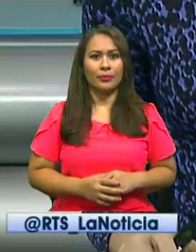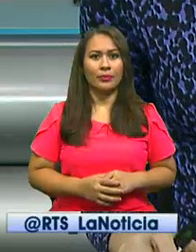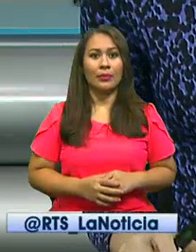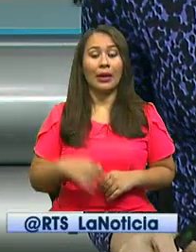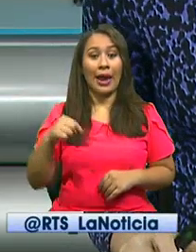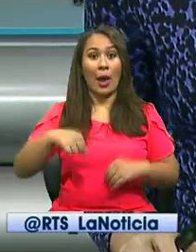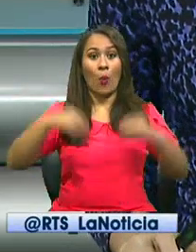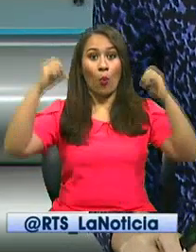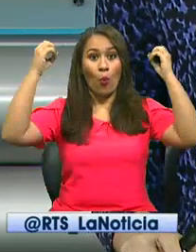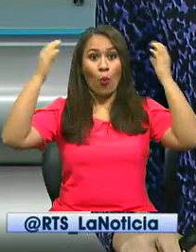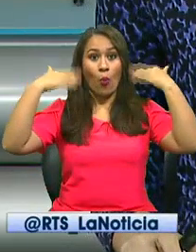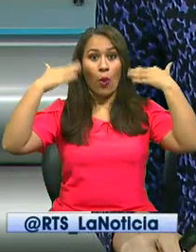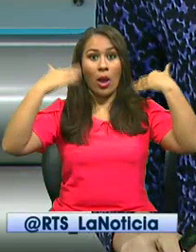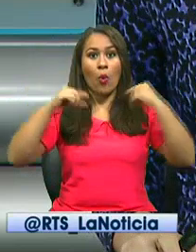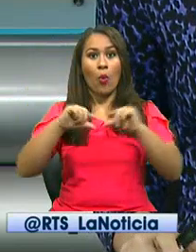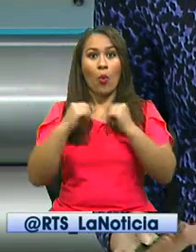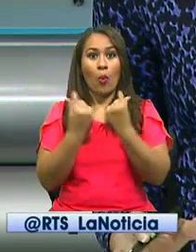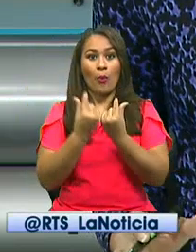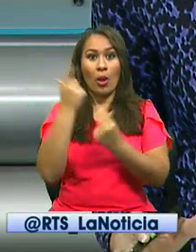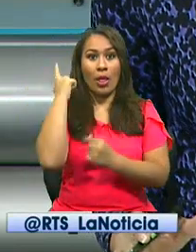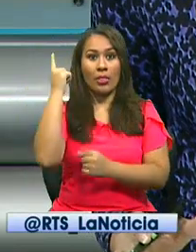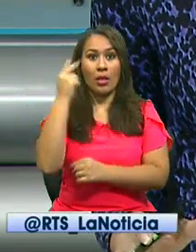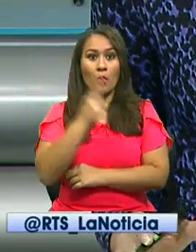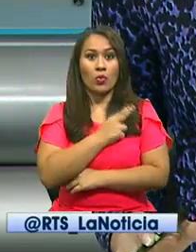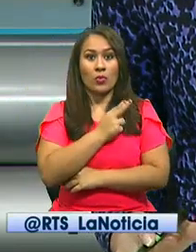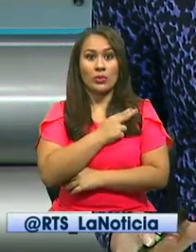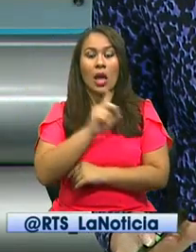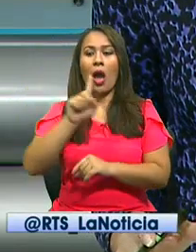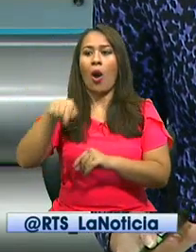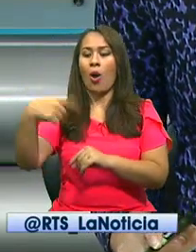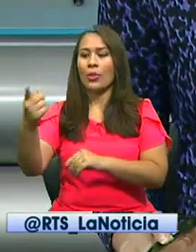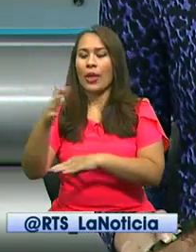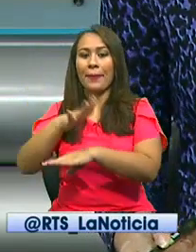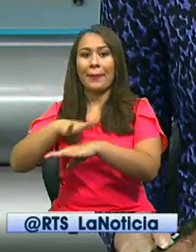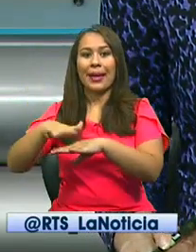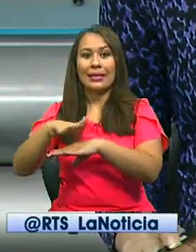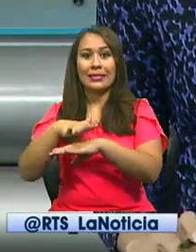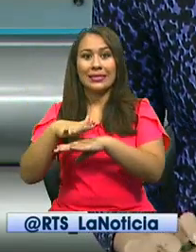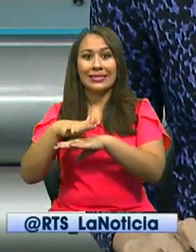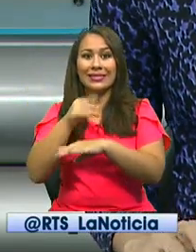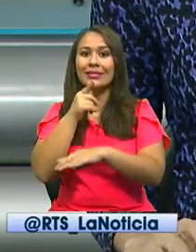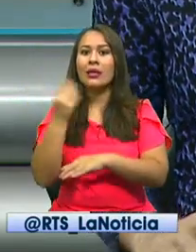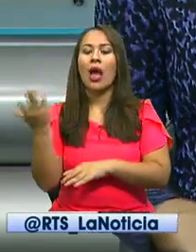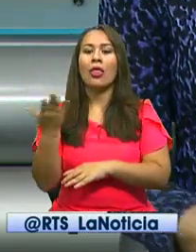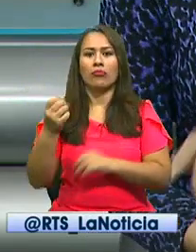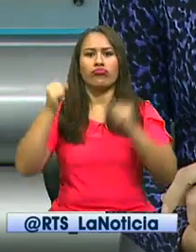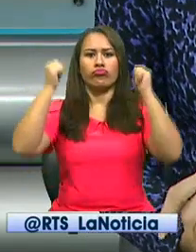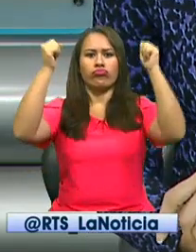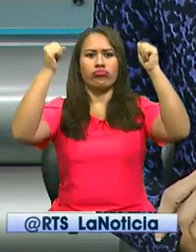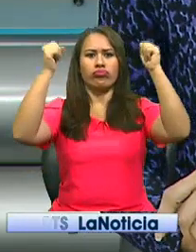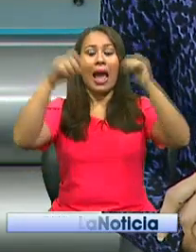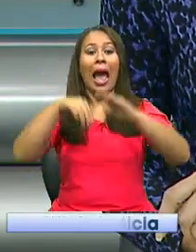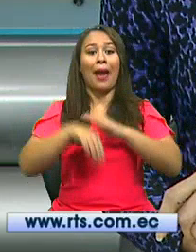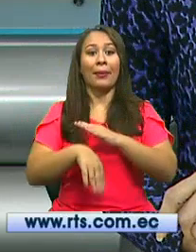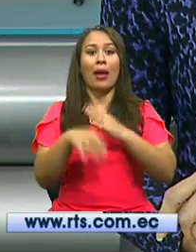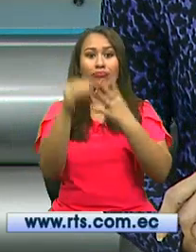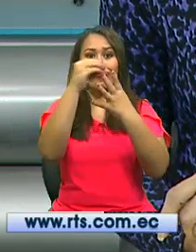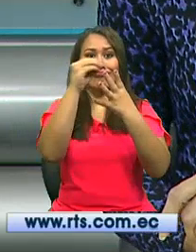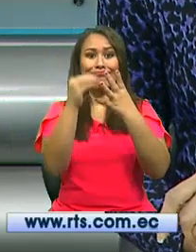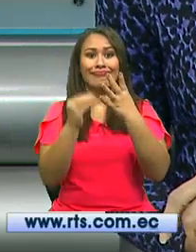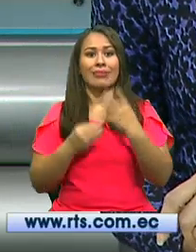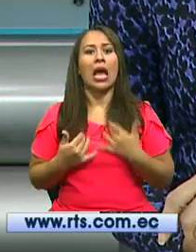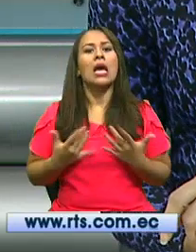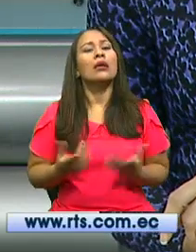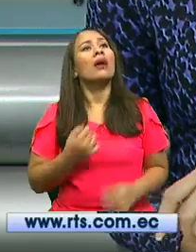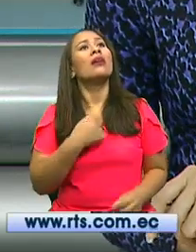En Guayaquil, un grupo de dirigentes universitarios y algunos bachilleres realizaron un plantón en los bajos de la CENESIT con el fin de pedir